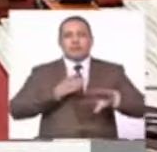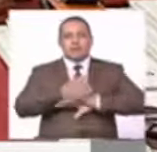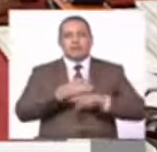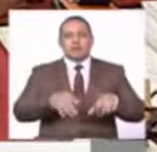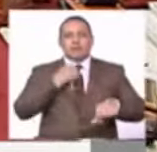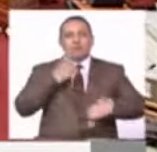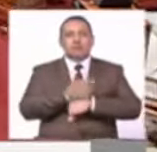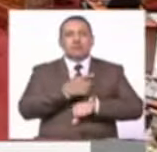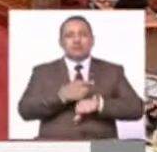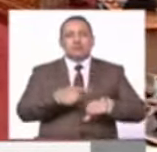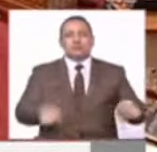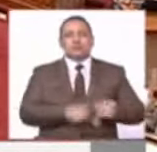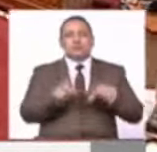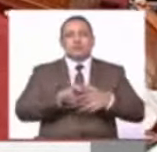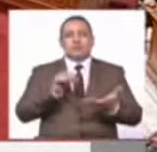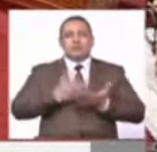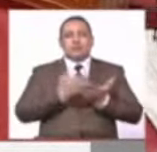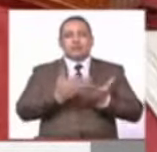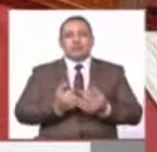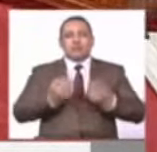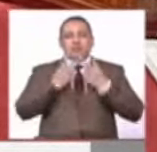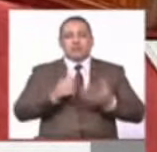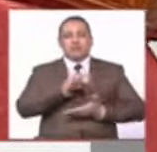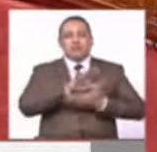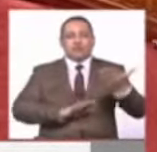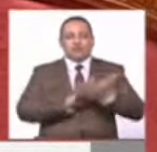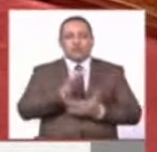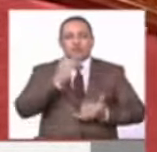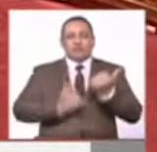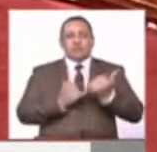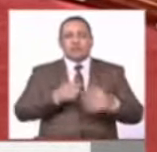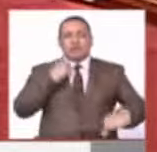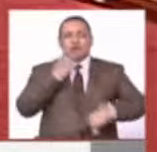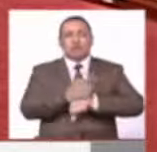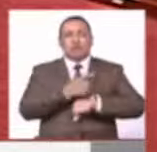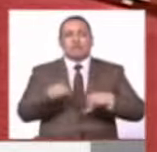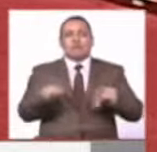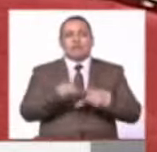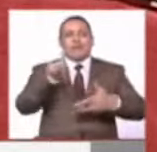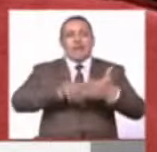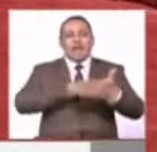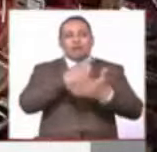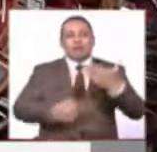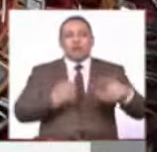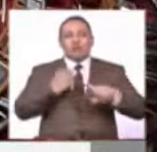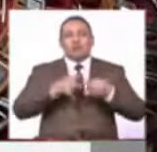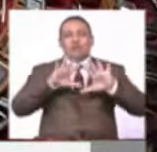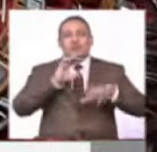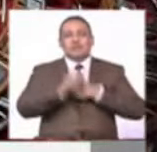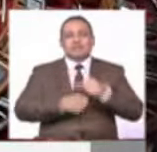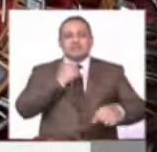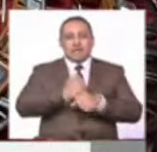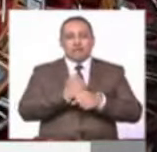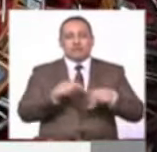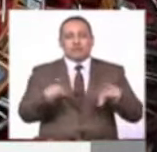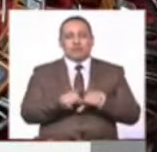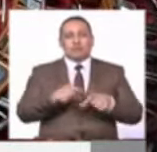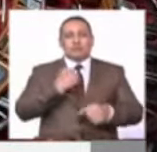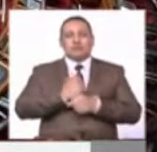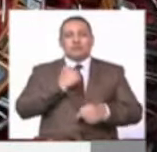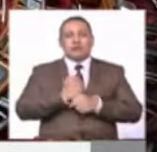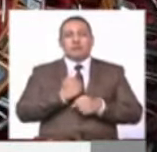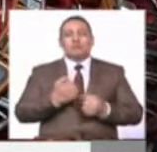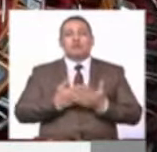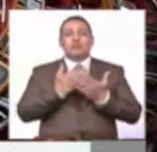acusación que propone el informe final propone acusarlos de inhabilitarlas del